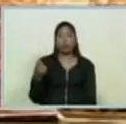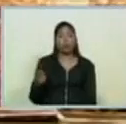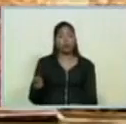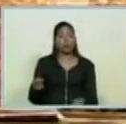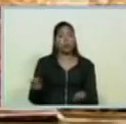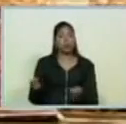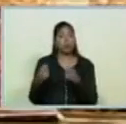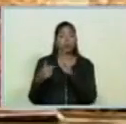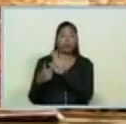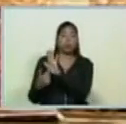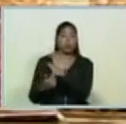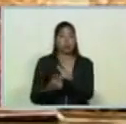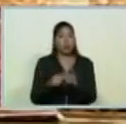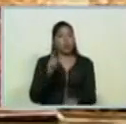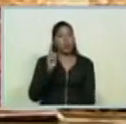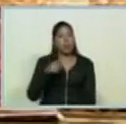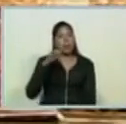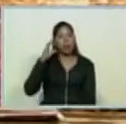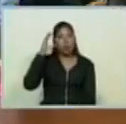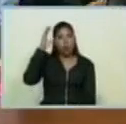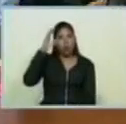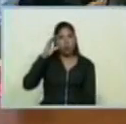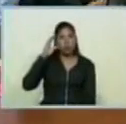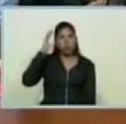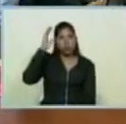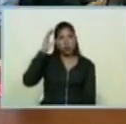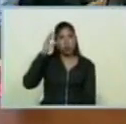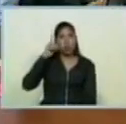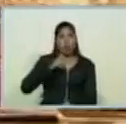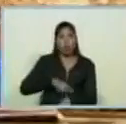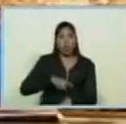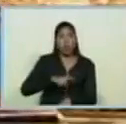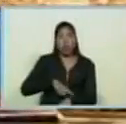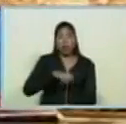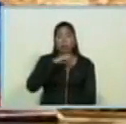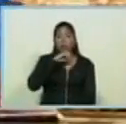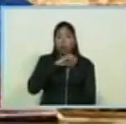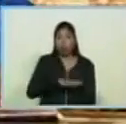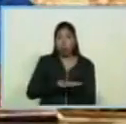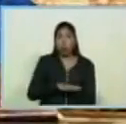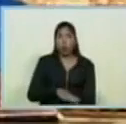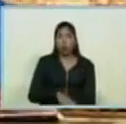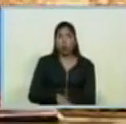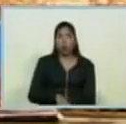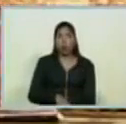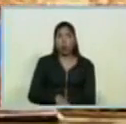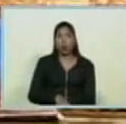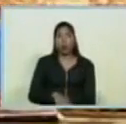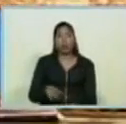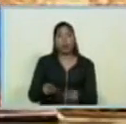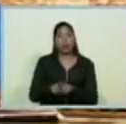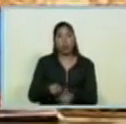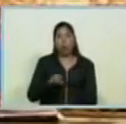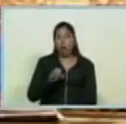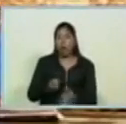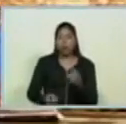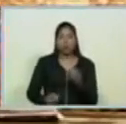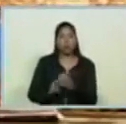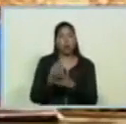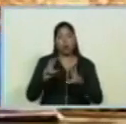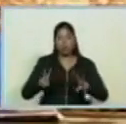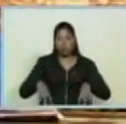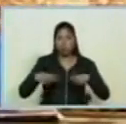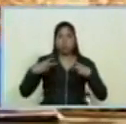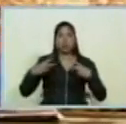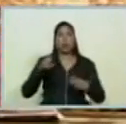tenga conciencia del momento histórico que estamos viviendo. Es un momento histórico de relanzamiento de la patria. Las dificultades,